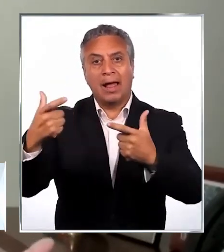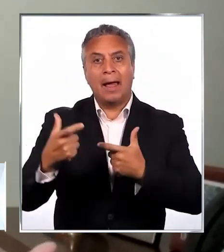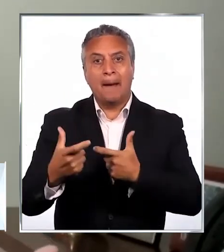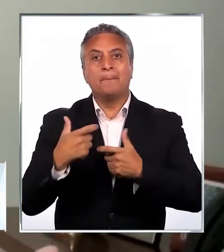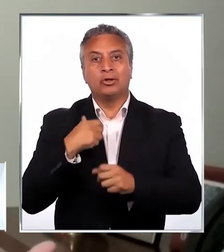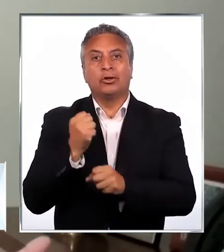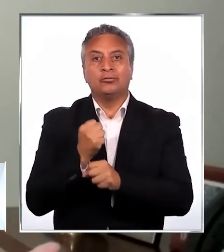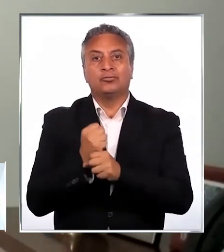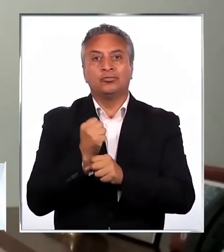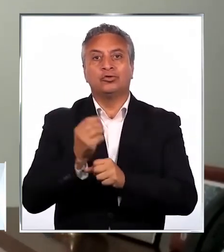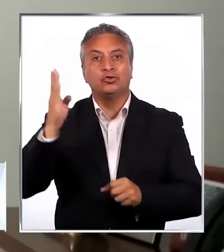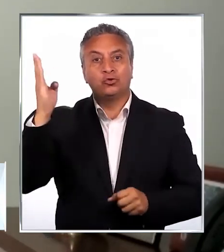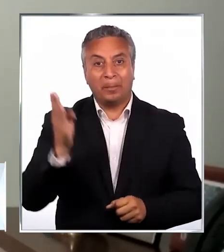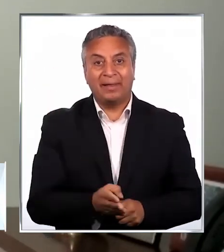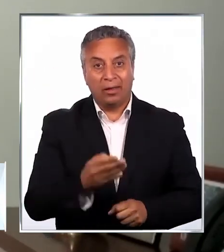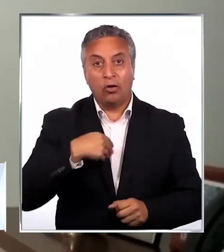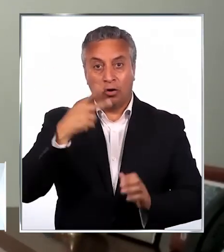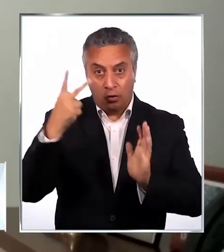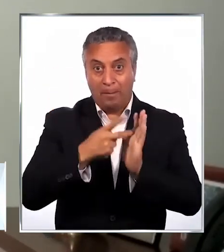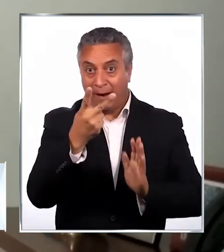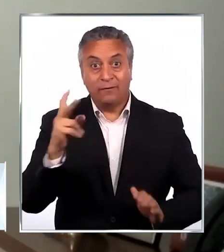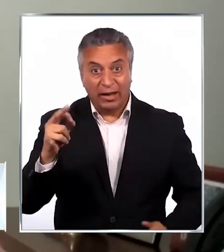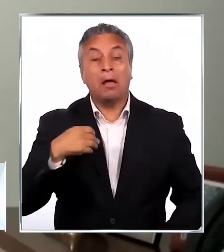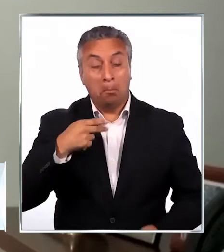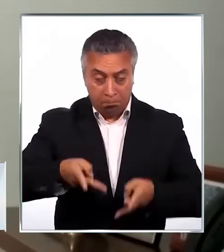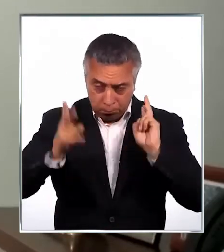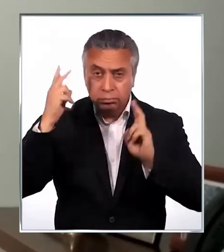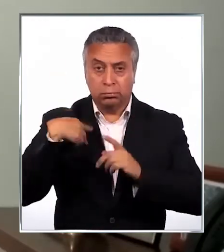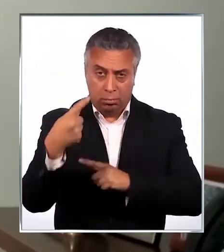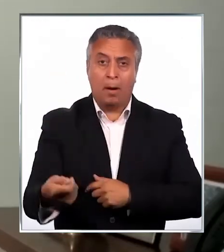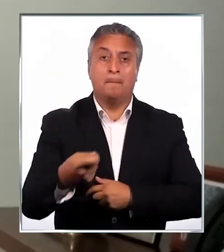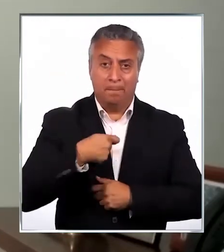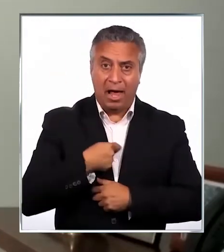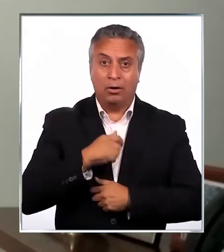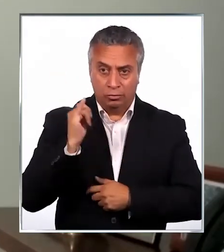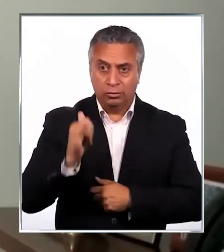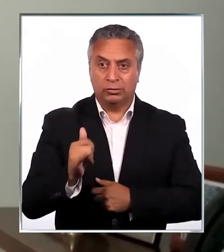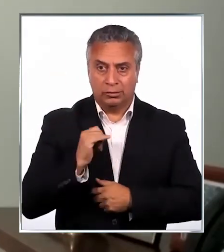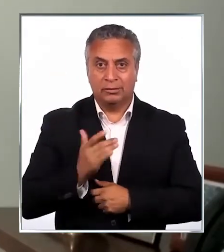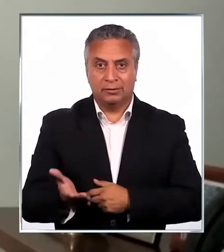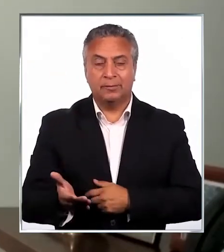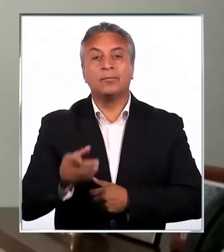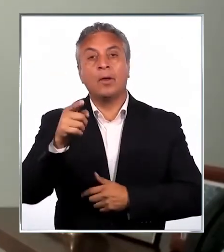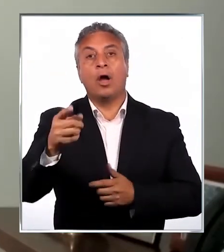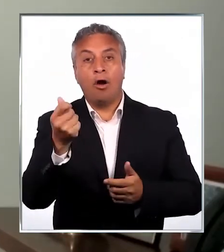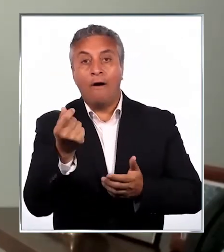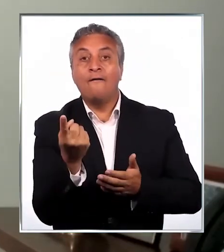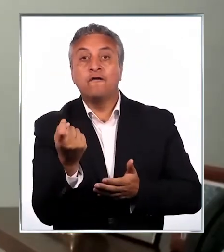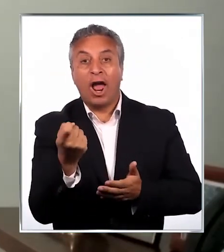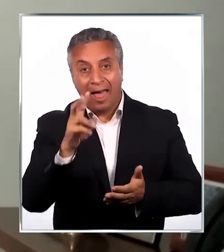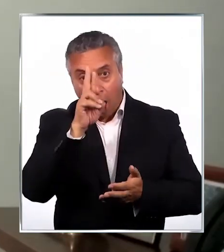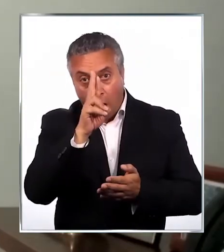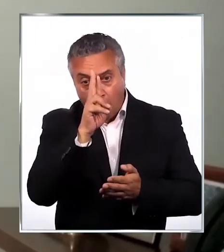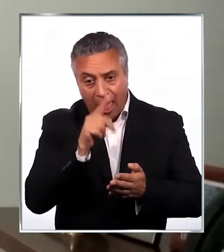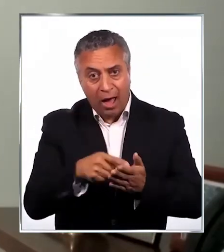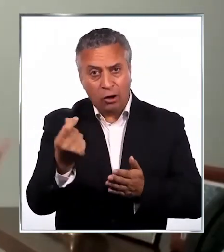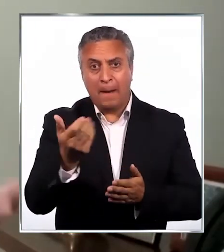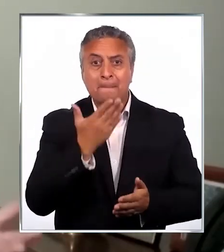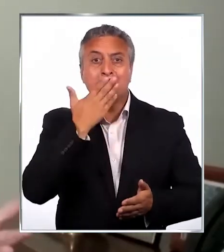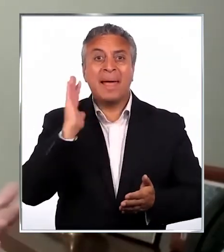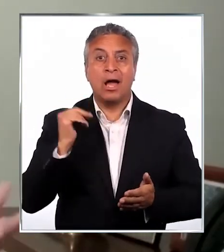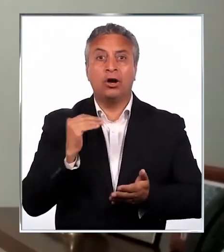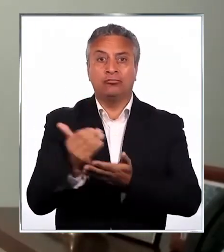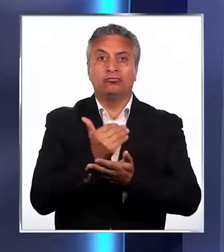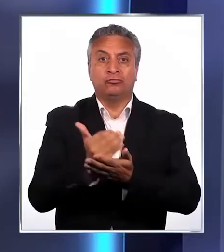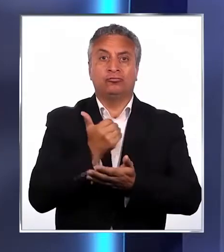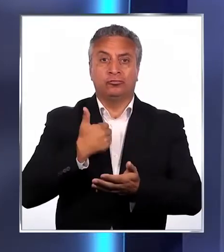del empleo suspendido durante el 2020, también califico porque mi caída en ingresos es más que 20. Si mis boletas de honorario eran mejor